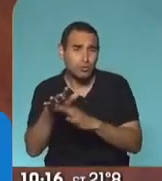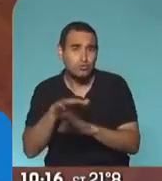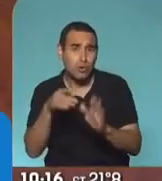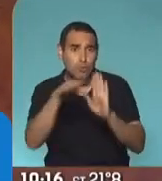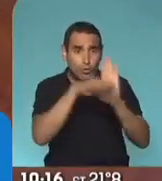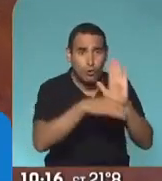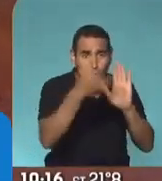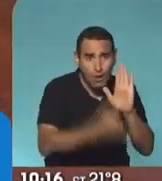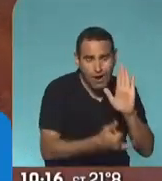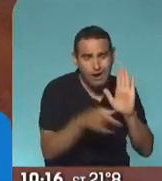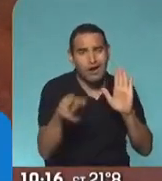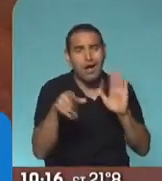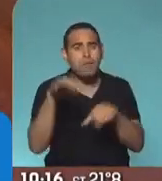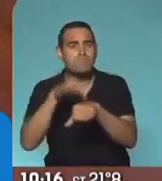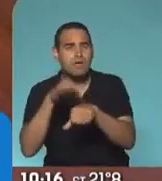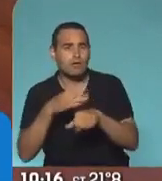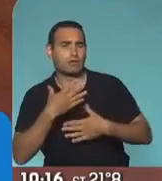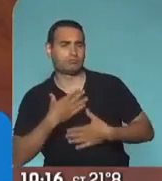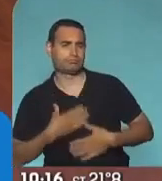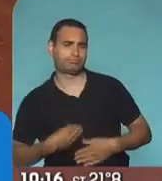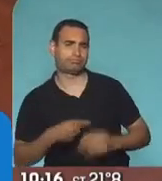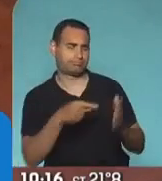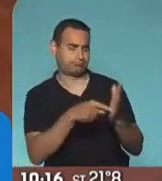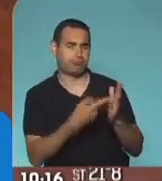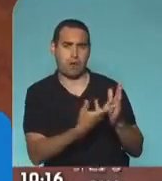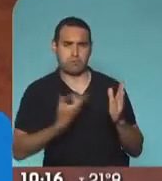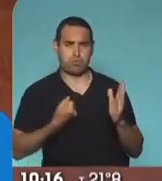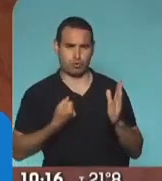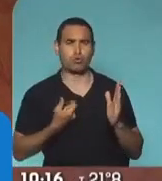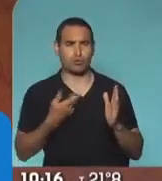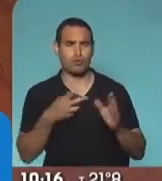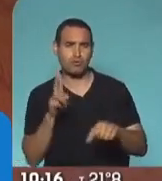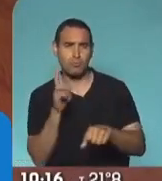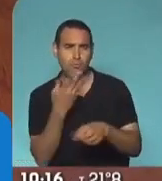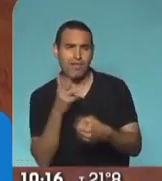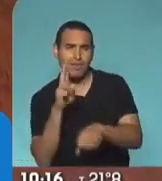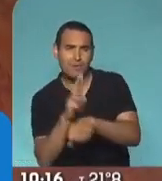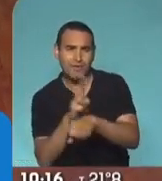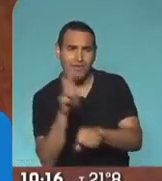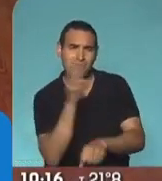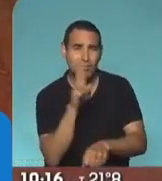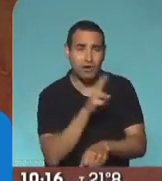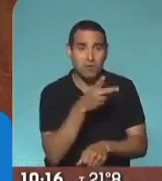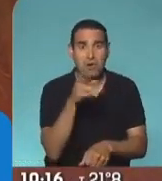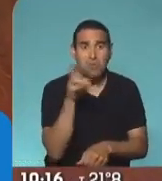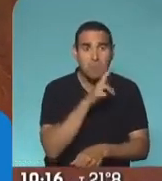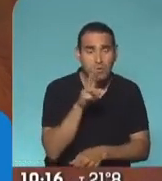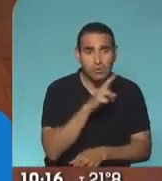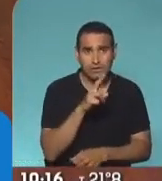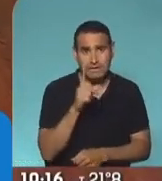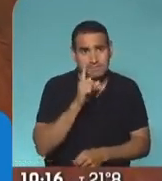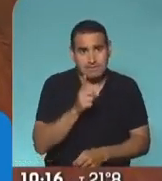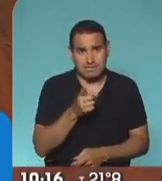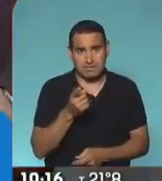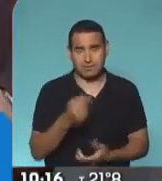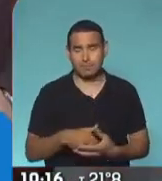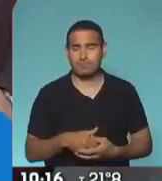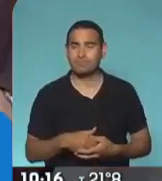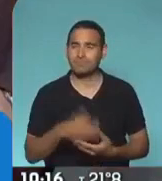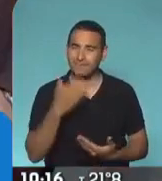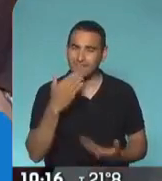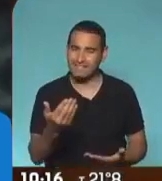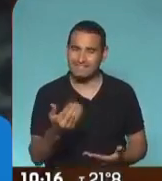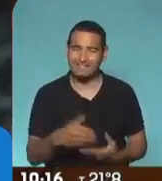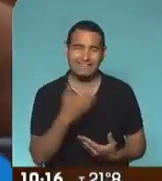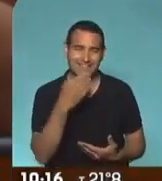con estos episodios y no lleva a la mujer a un espacio de clandestinidad en donde pone en peligro su vida. Karina, muchas gracias.